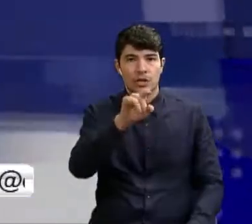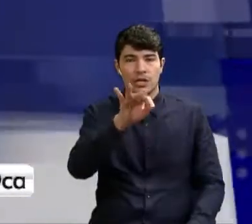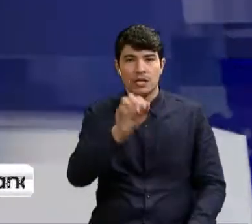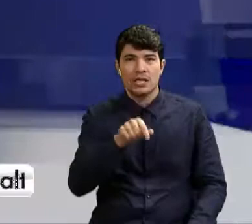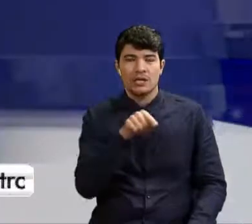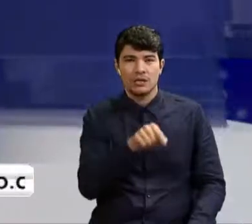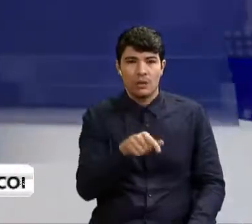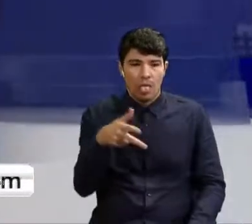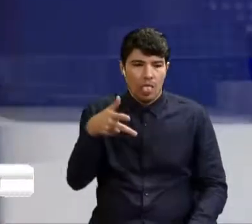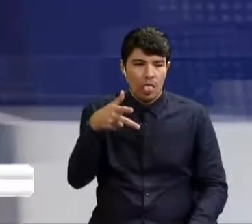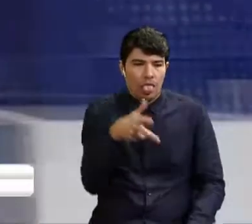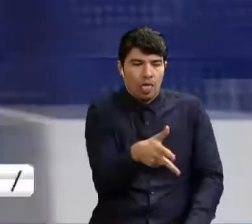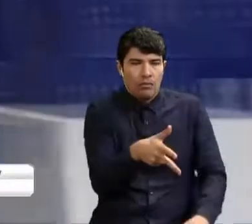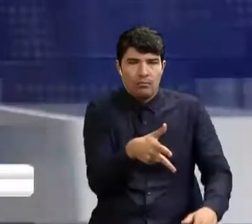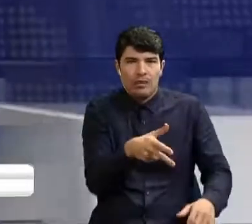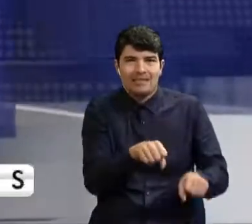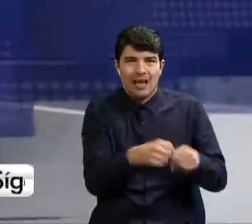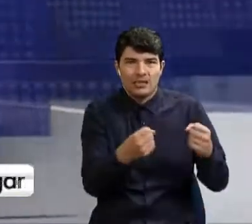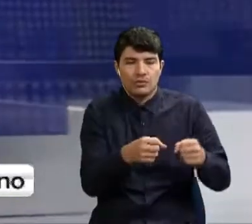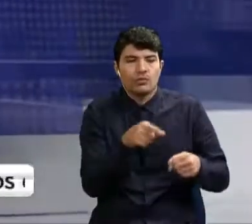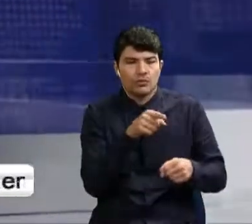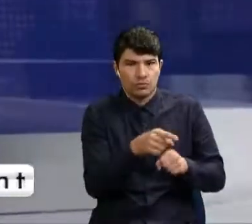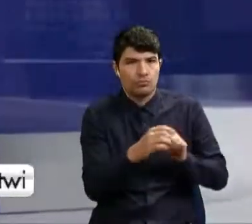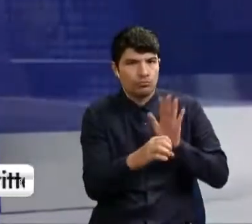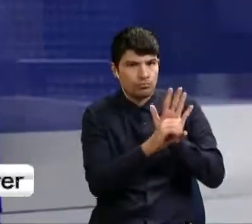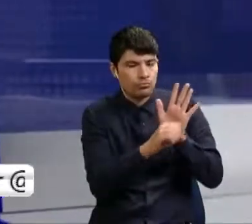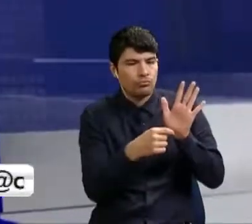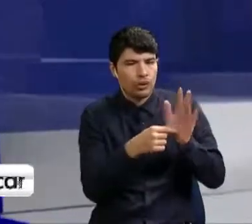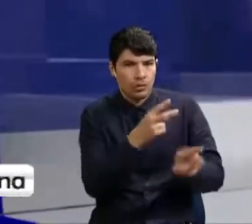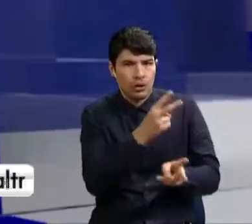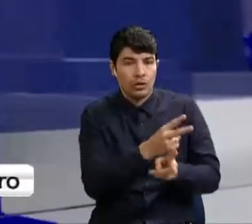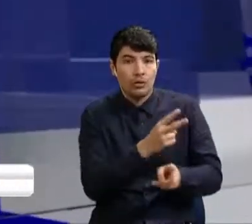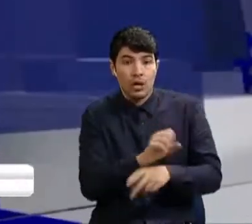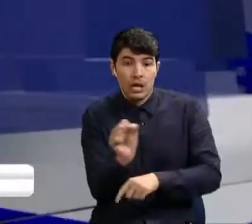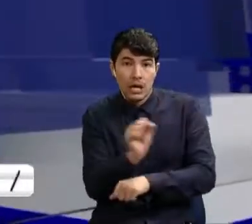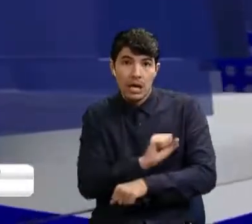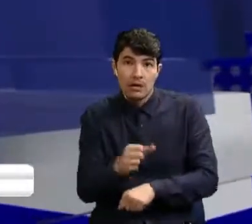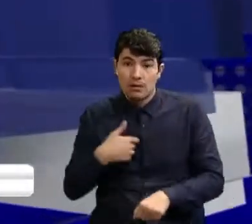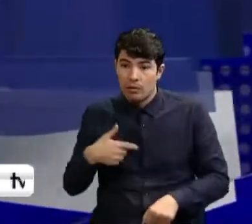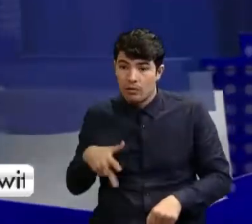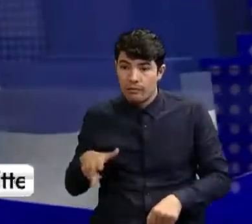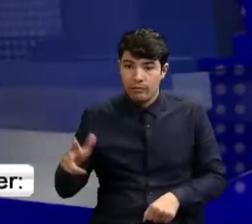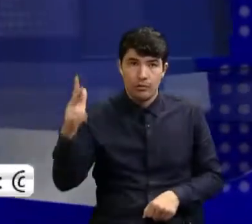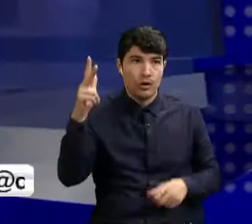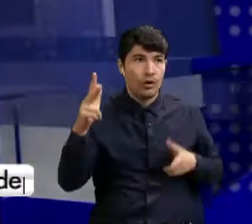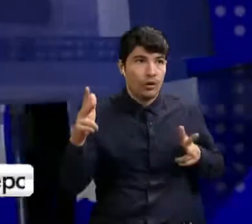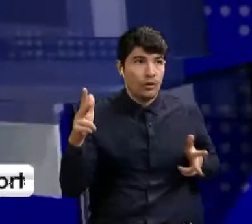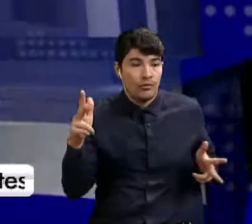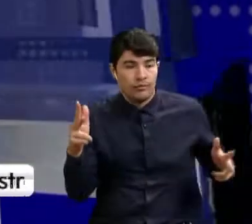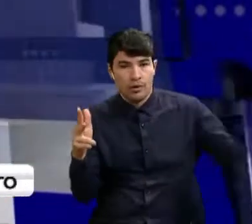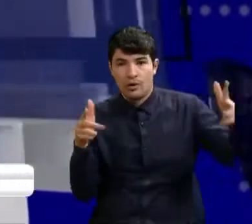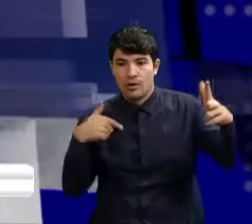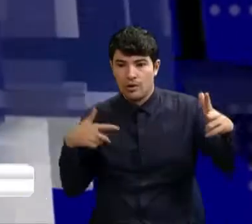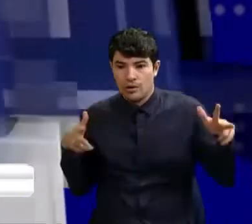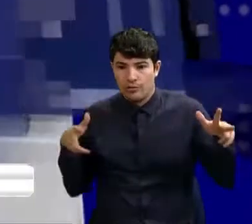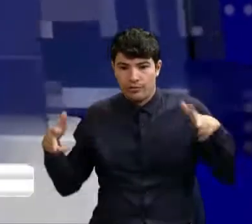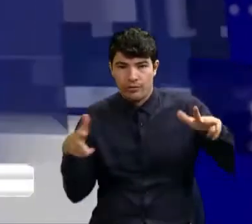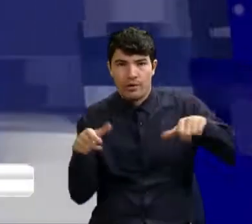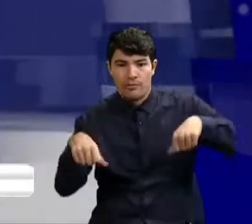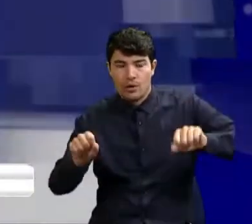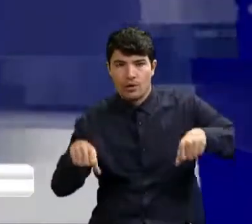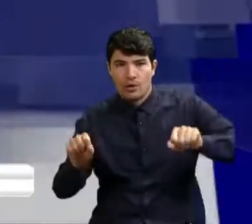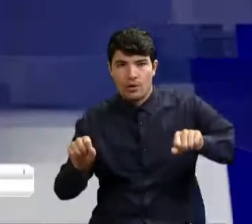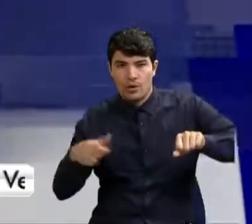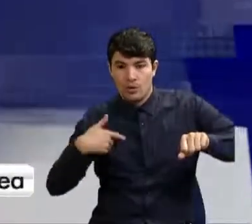la mitad de la vía con su respectiva señalización hace que unos vehículos que pasen a su alrededor tumbe en esta señalización y que un motociclista